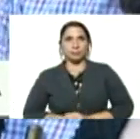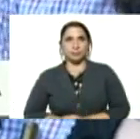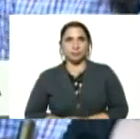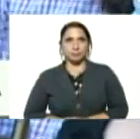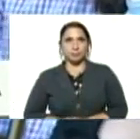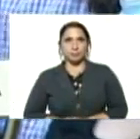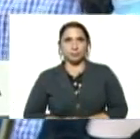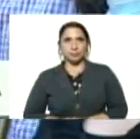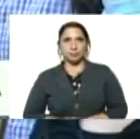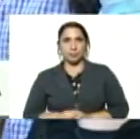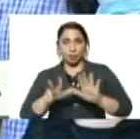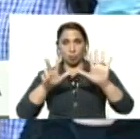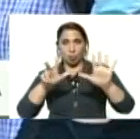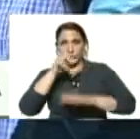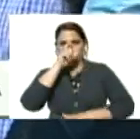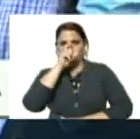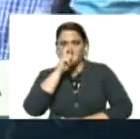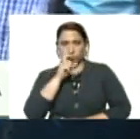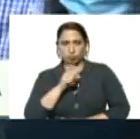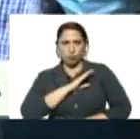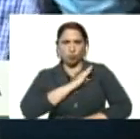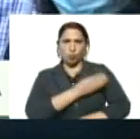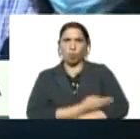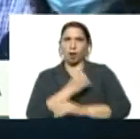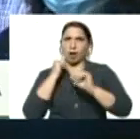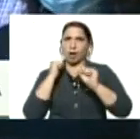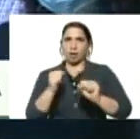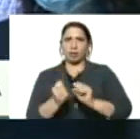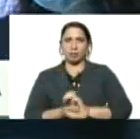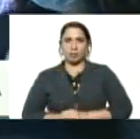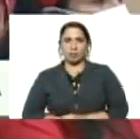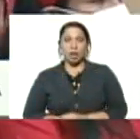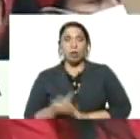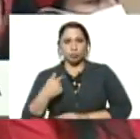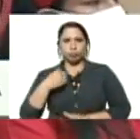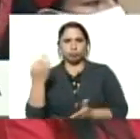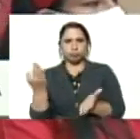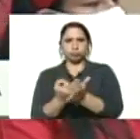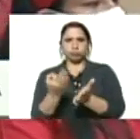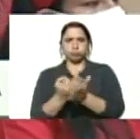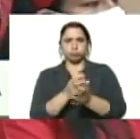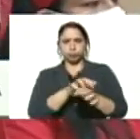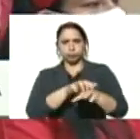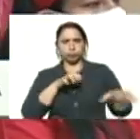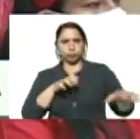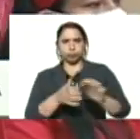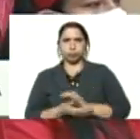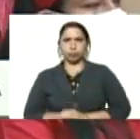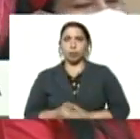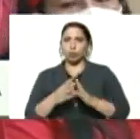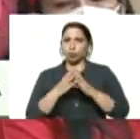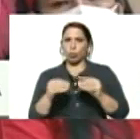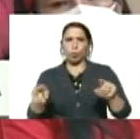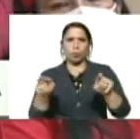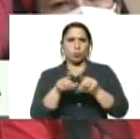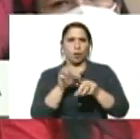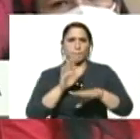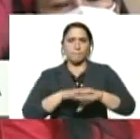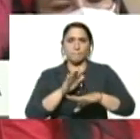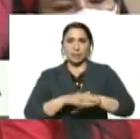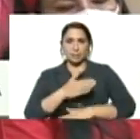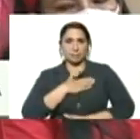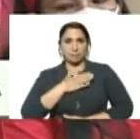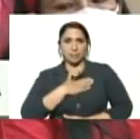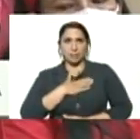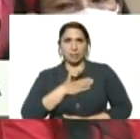Estos 8 años han sido muy duros. Yo estoy seguro que a la mayoría, a todos nos le pasa lo que me pasa a mí, ¿no? Que uno